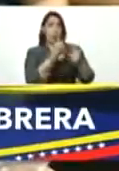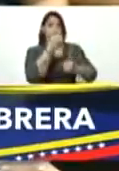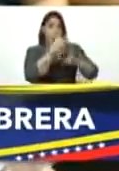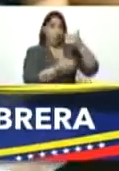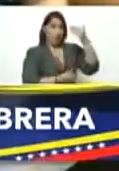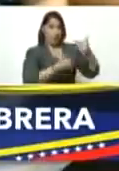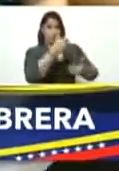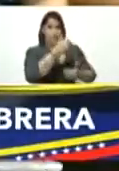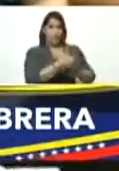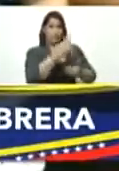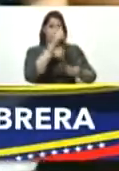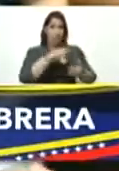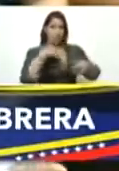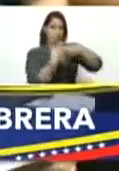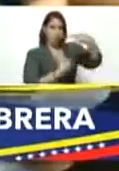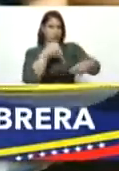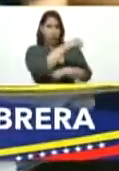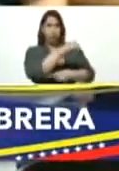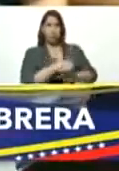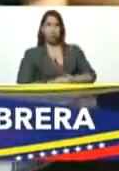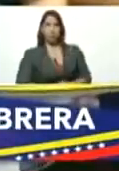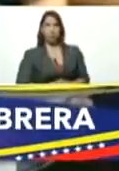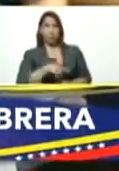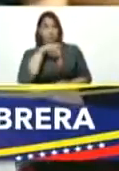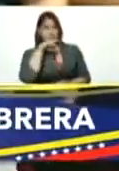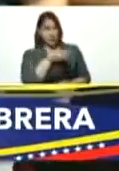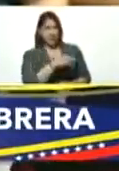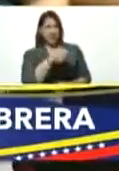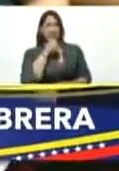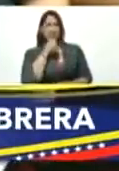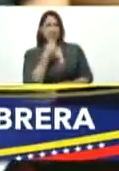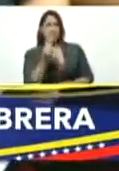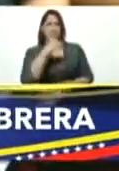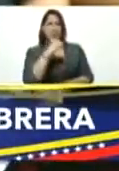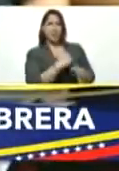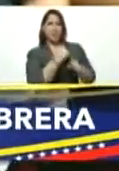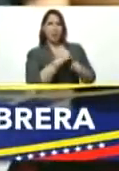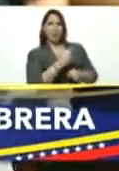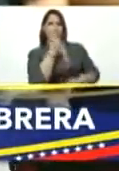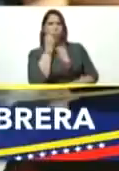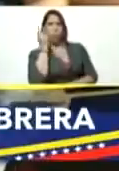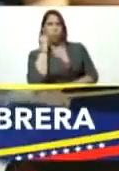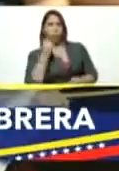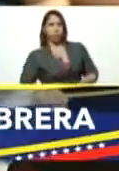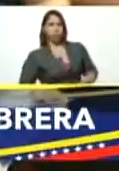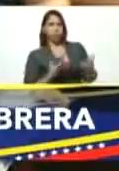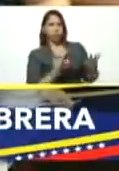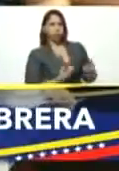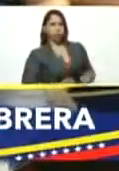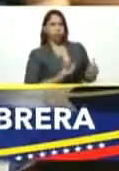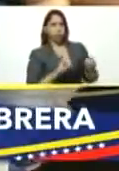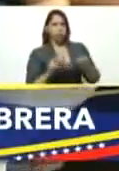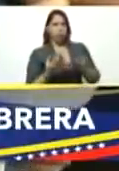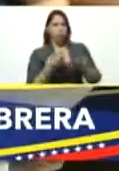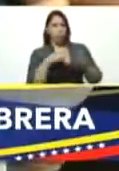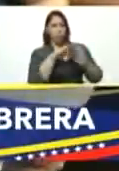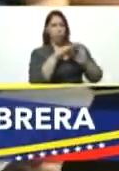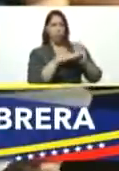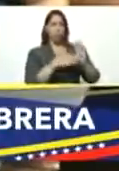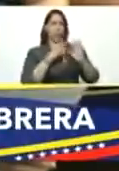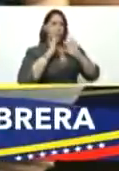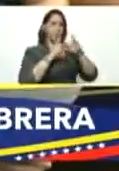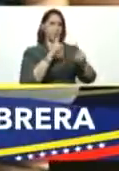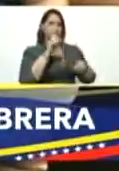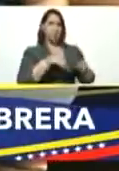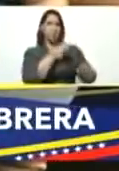y revolucionaria y ahí quien más que la clase obrera para los aportes nos planteamos